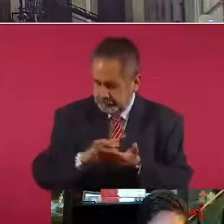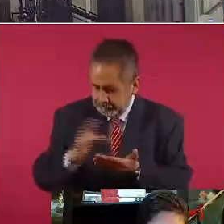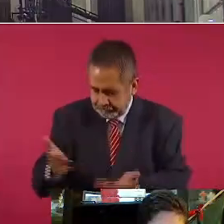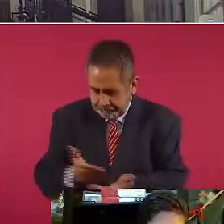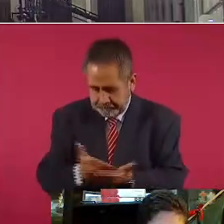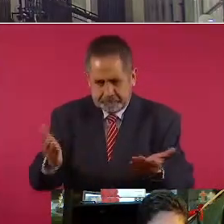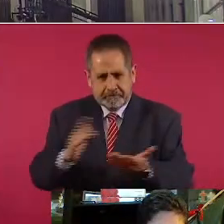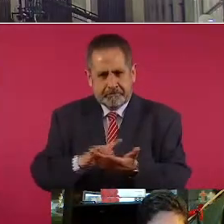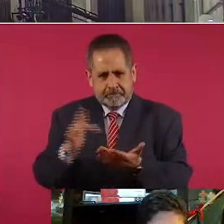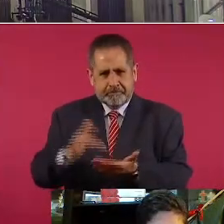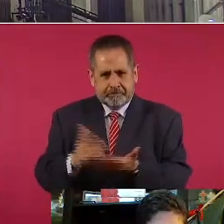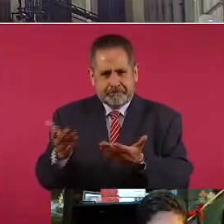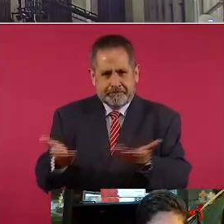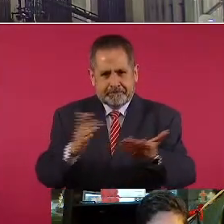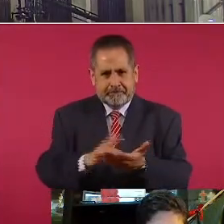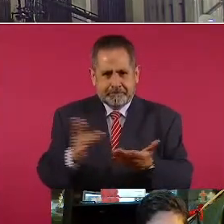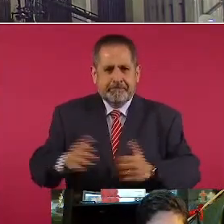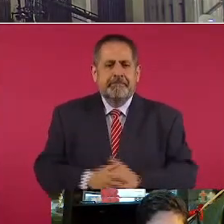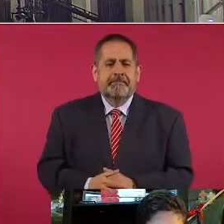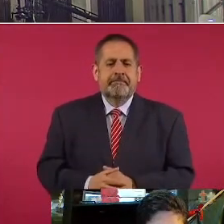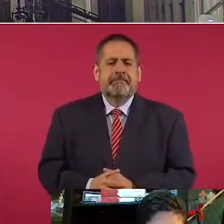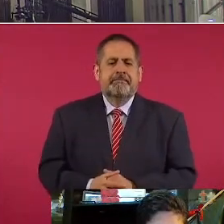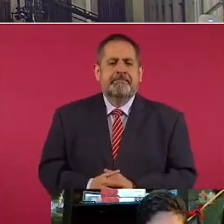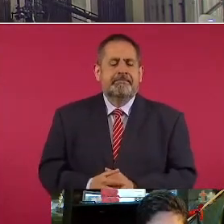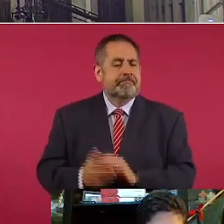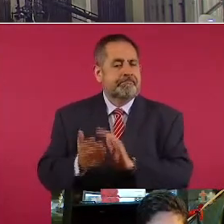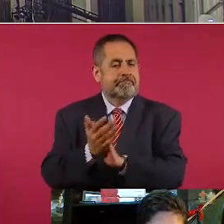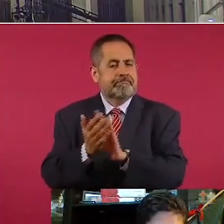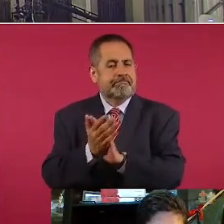gracias, muchísimas gracias.